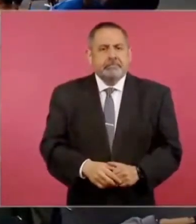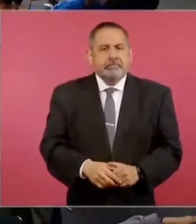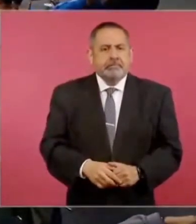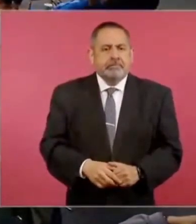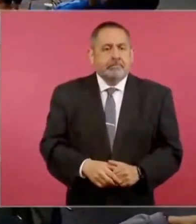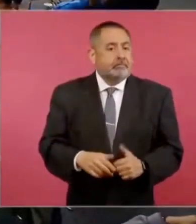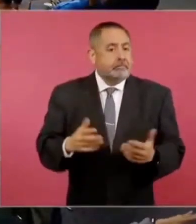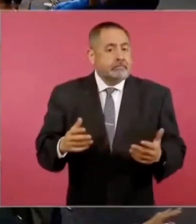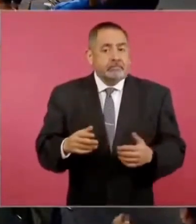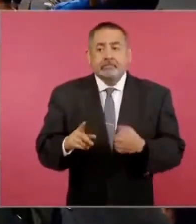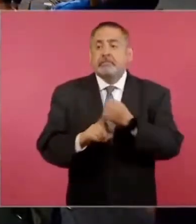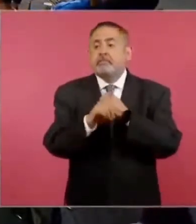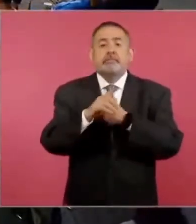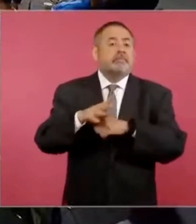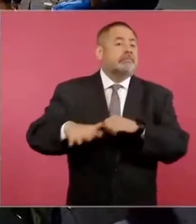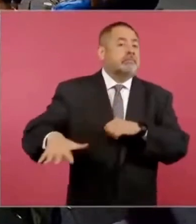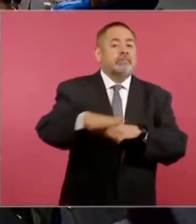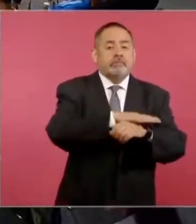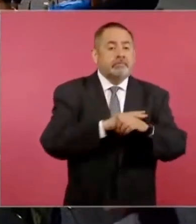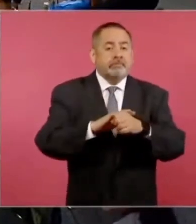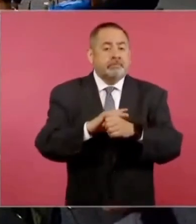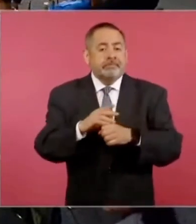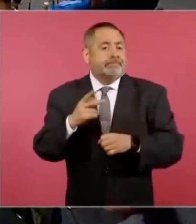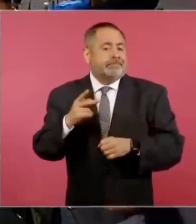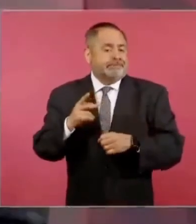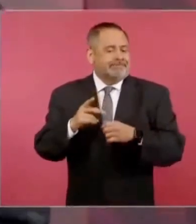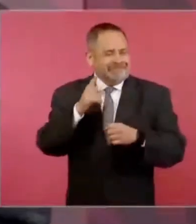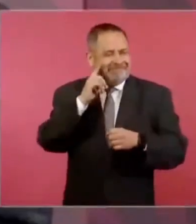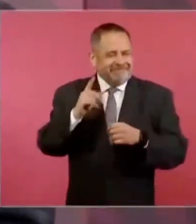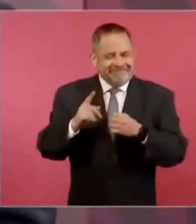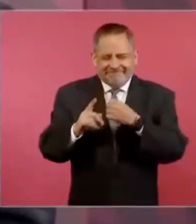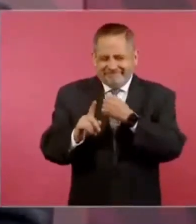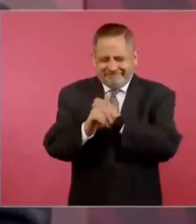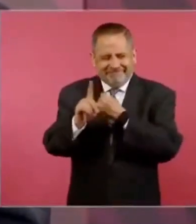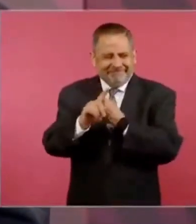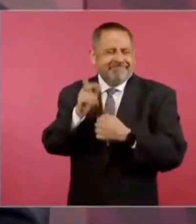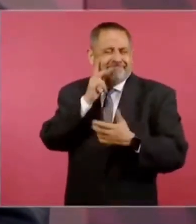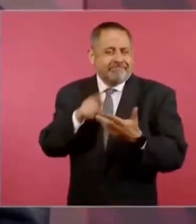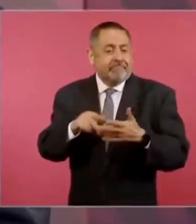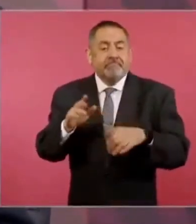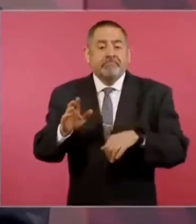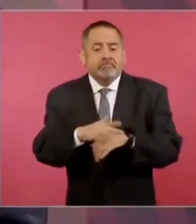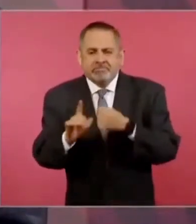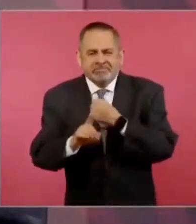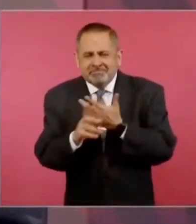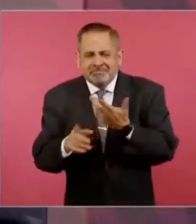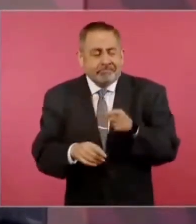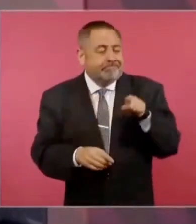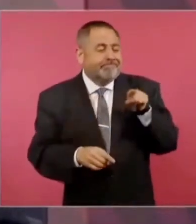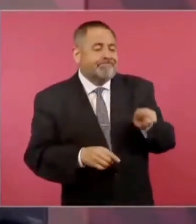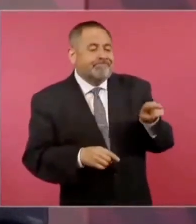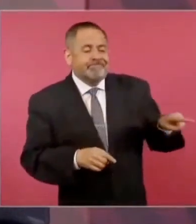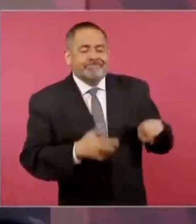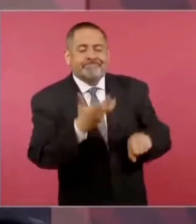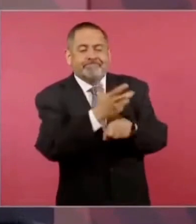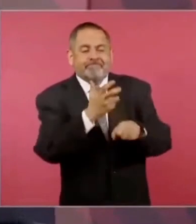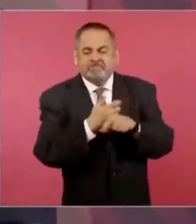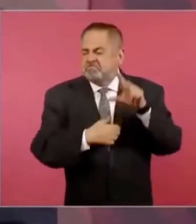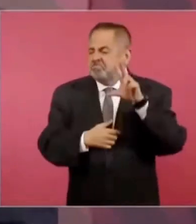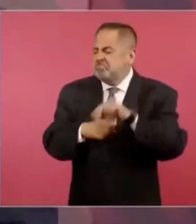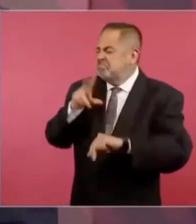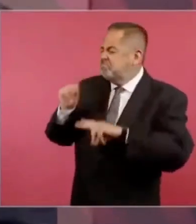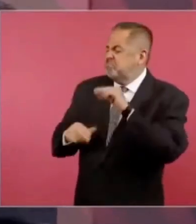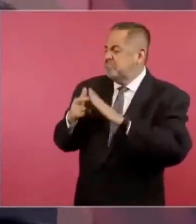y que la crisis petrolera se debía a la negativa sistemática de las empresas extranjeras a